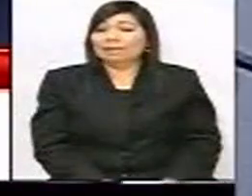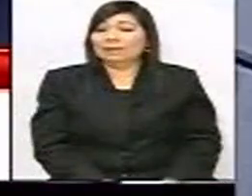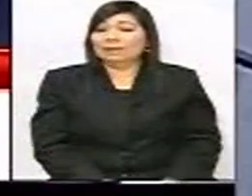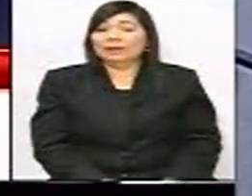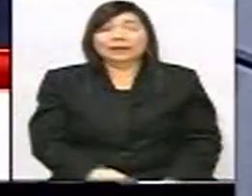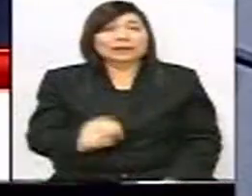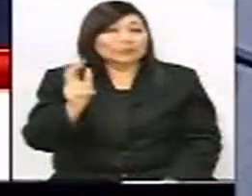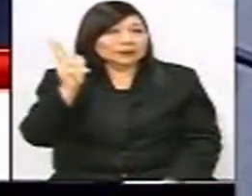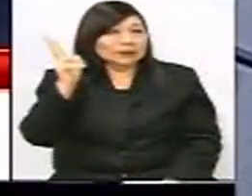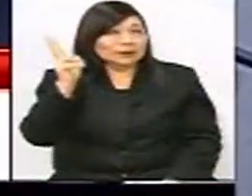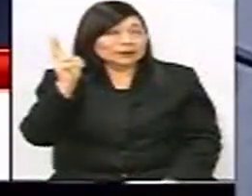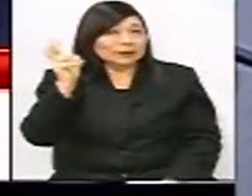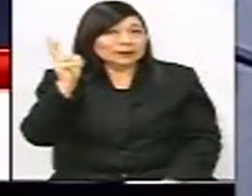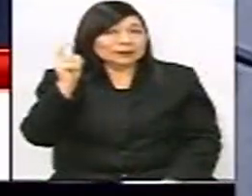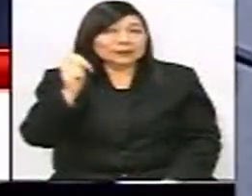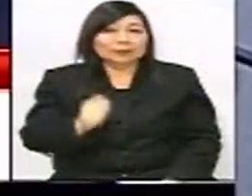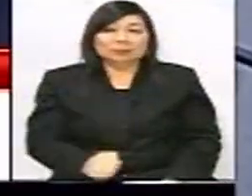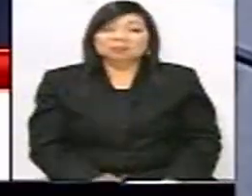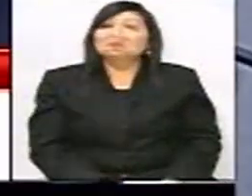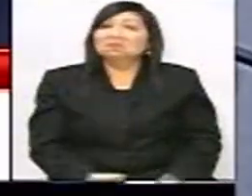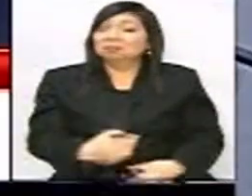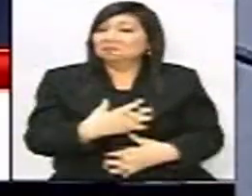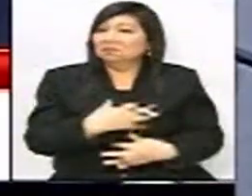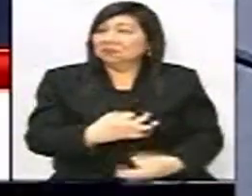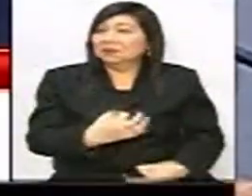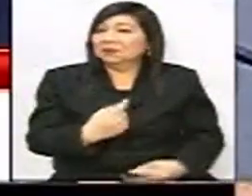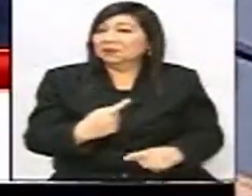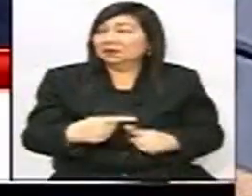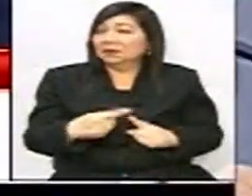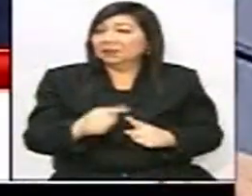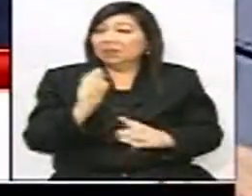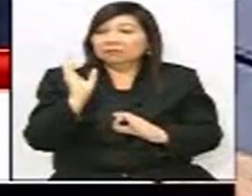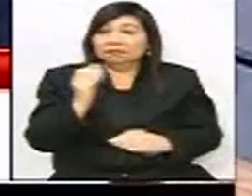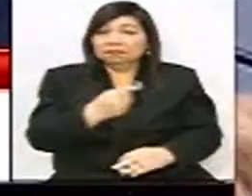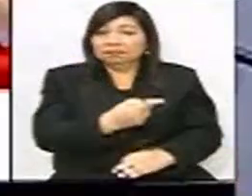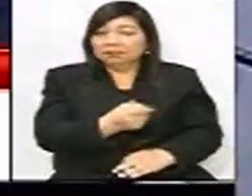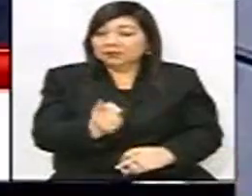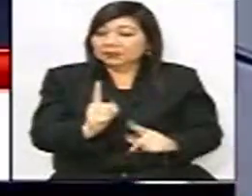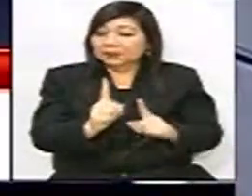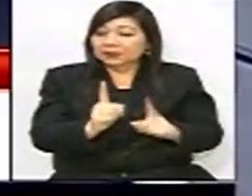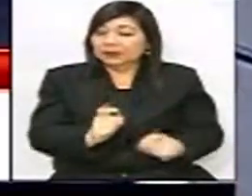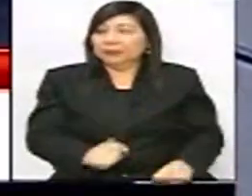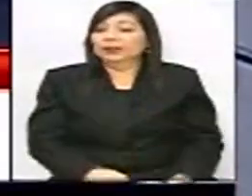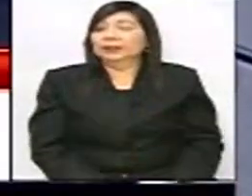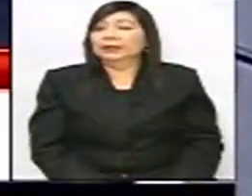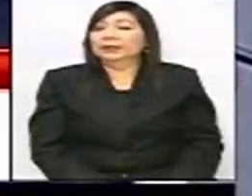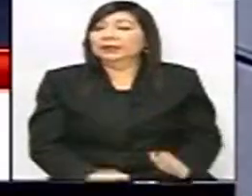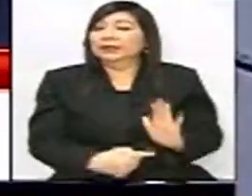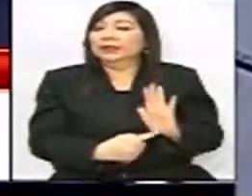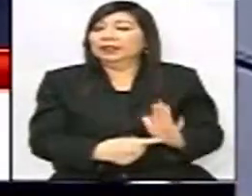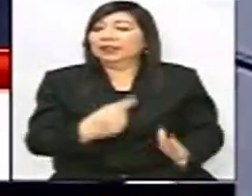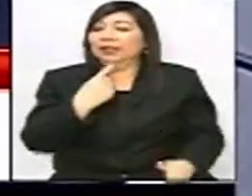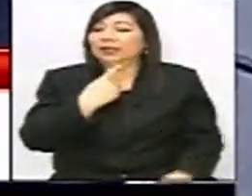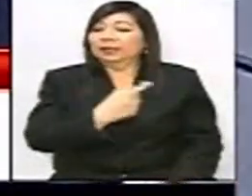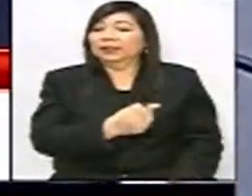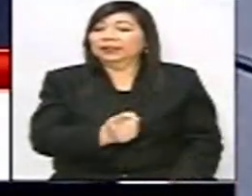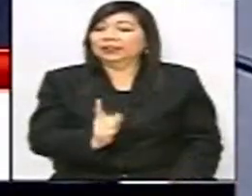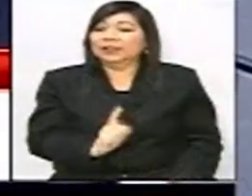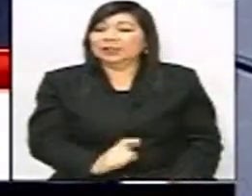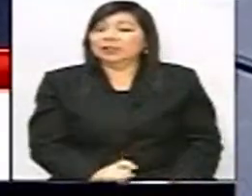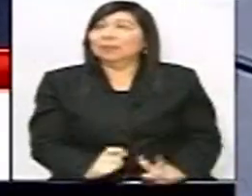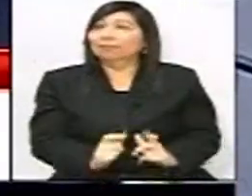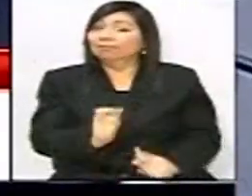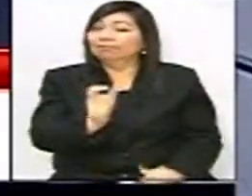Hemos escuchado con interés las distintas posiciones, preguntas, etcétera, que han planteado